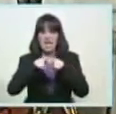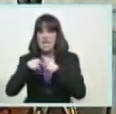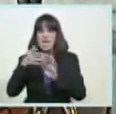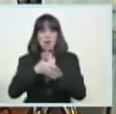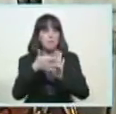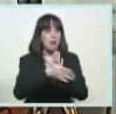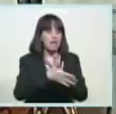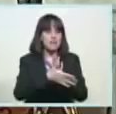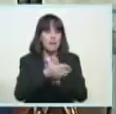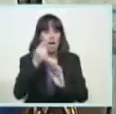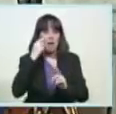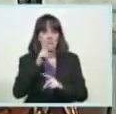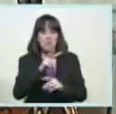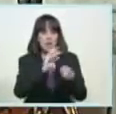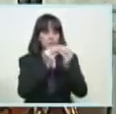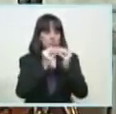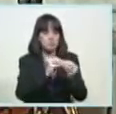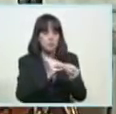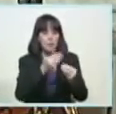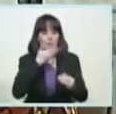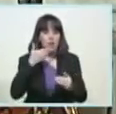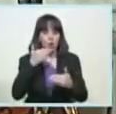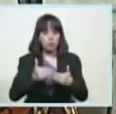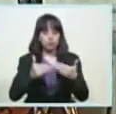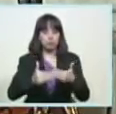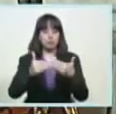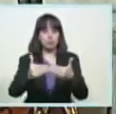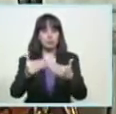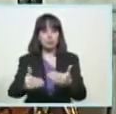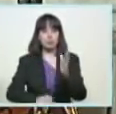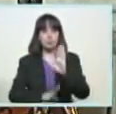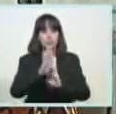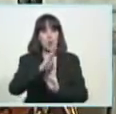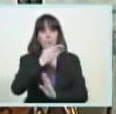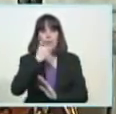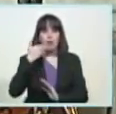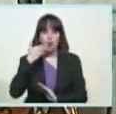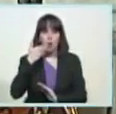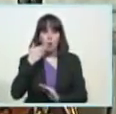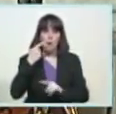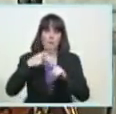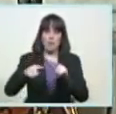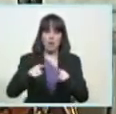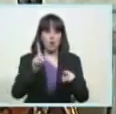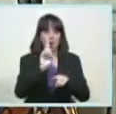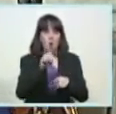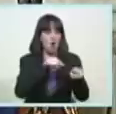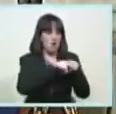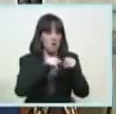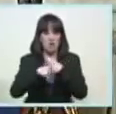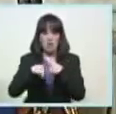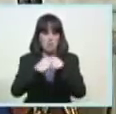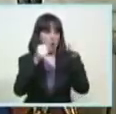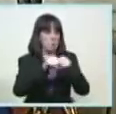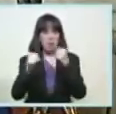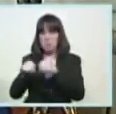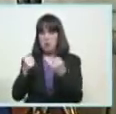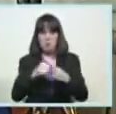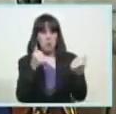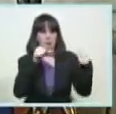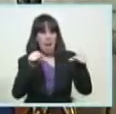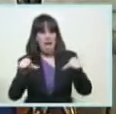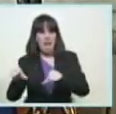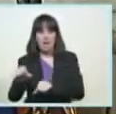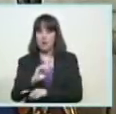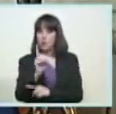pero siempre para ver el futuro siempre para avanzar no para destruir no para autoflagelarnos la